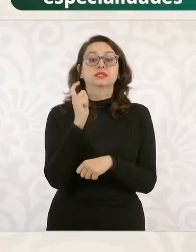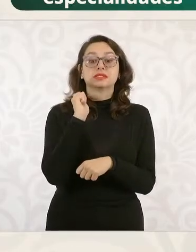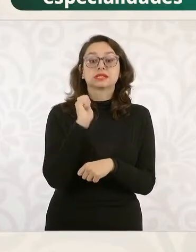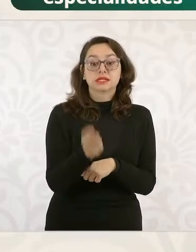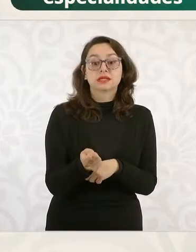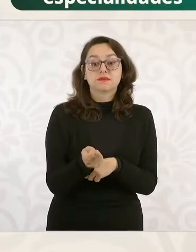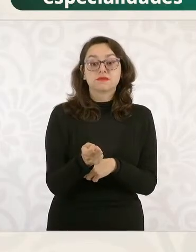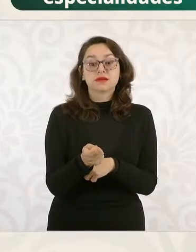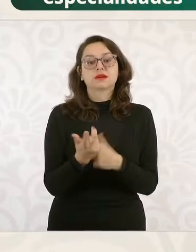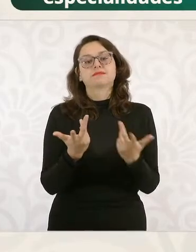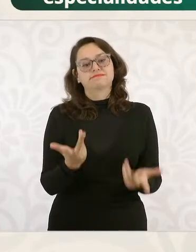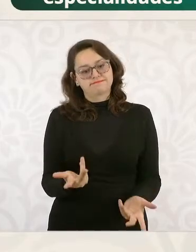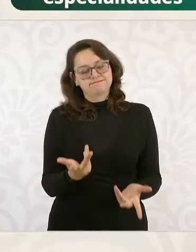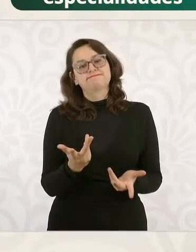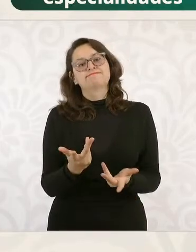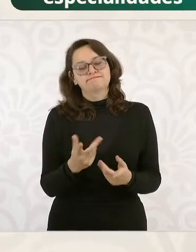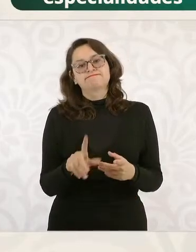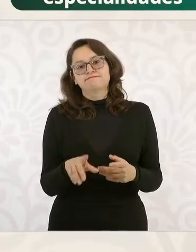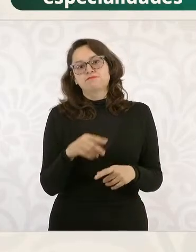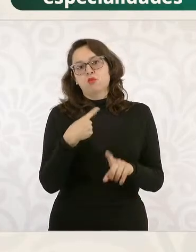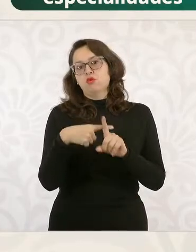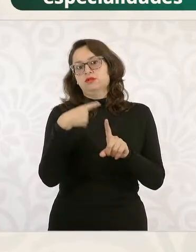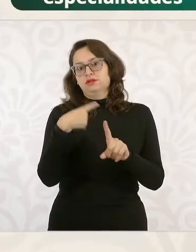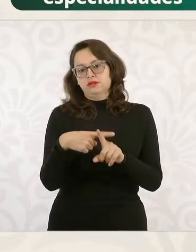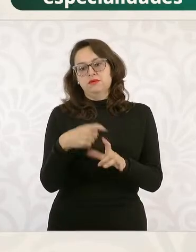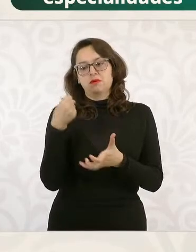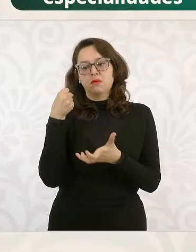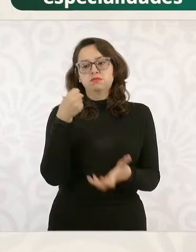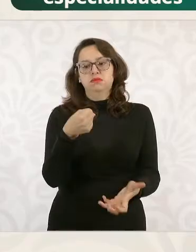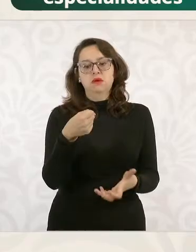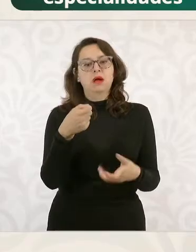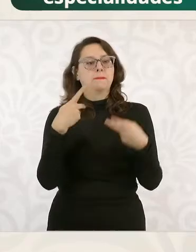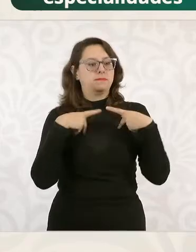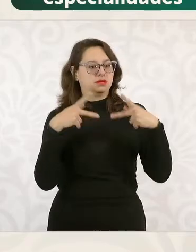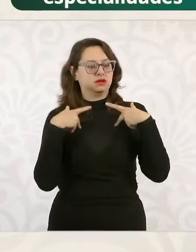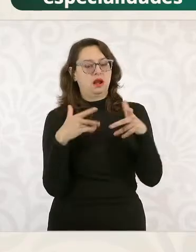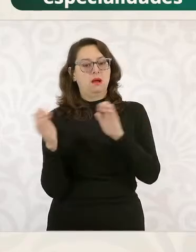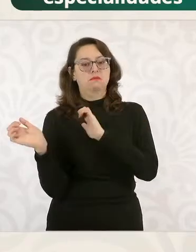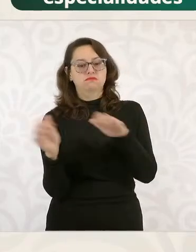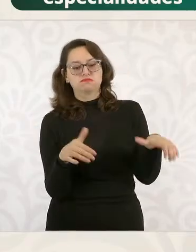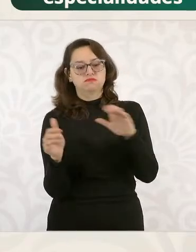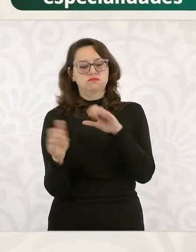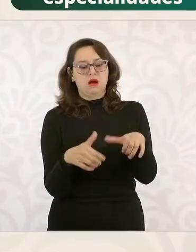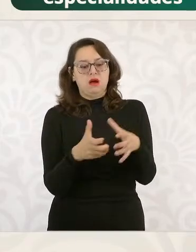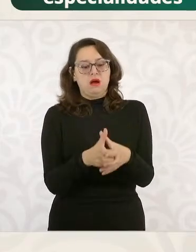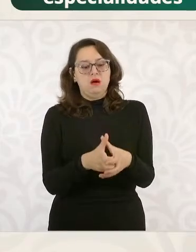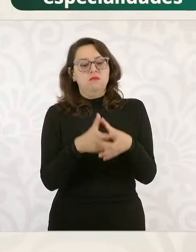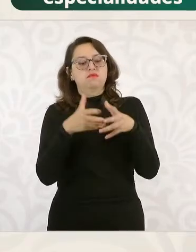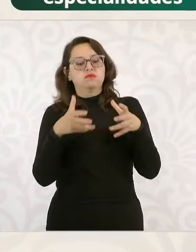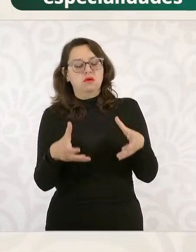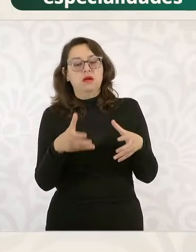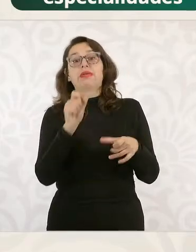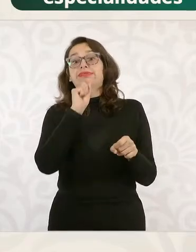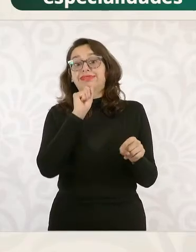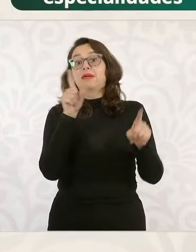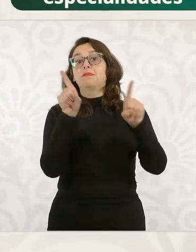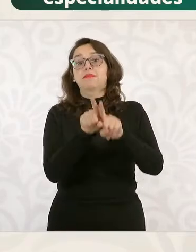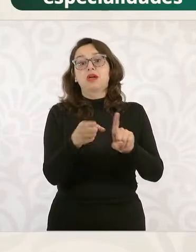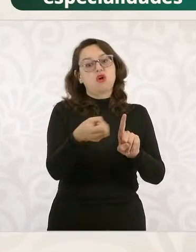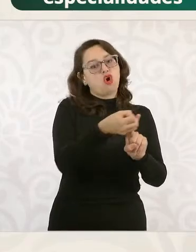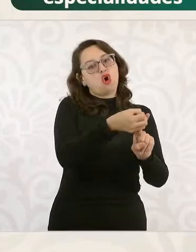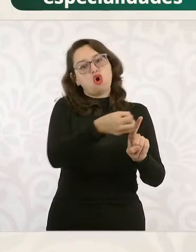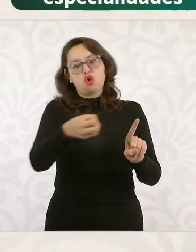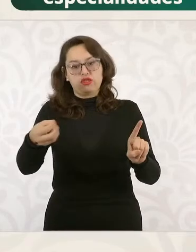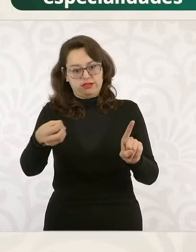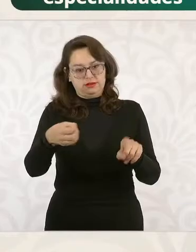no solamente invertir en las contrataciones de más médicas y médicos especialistas, sino también de organizar mejor los